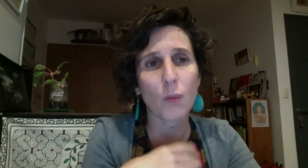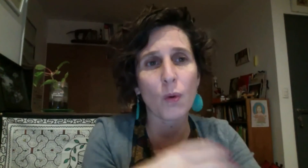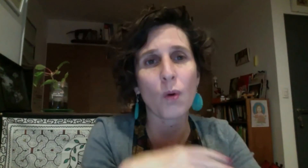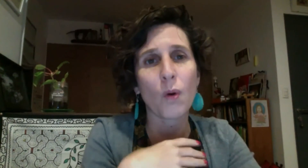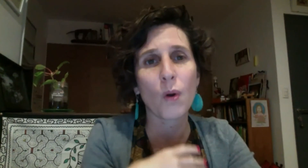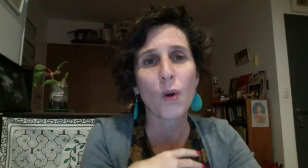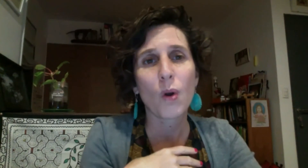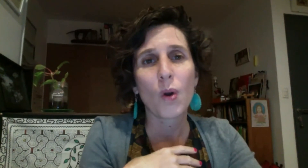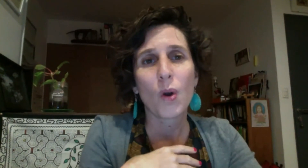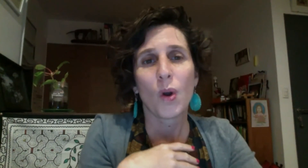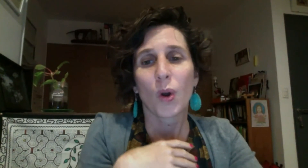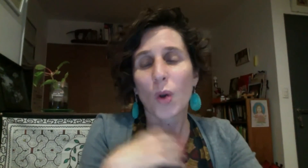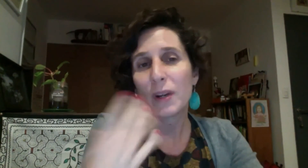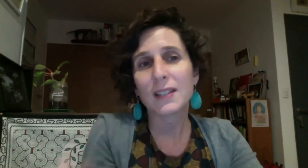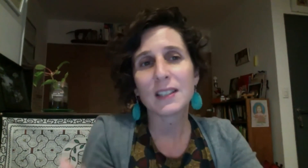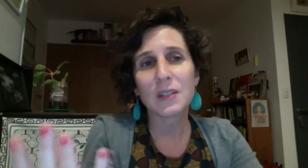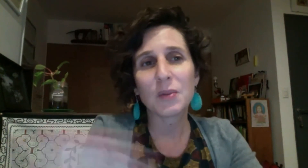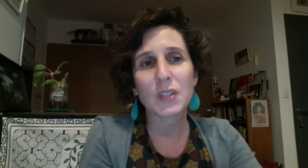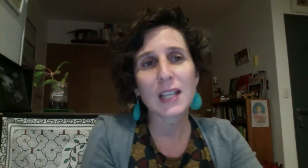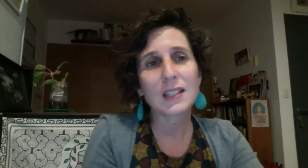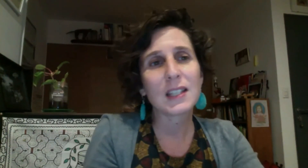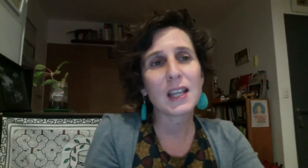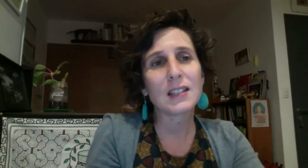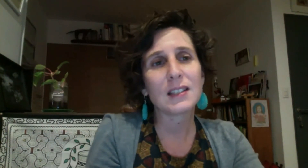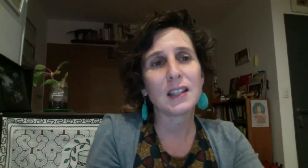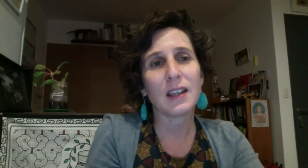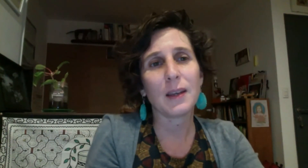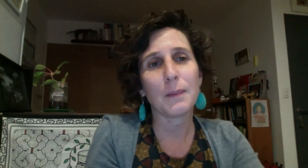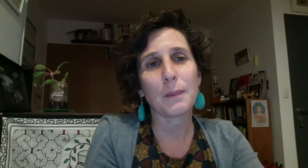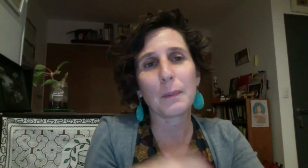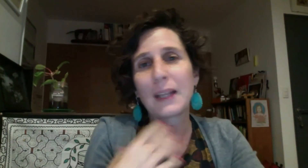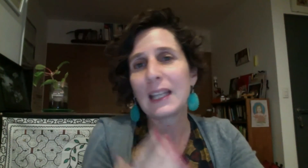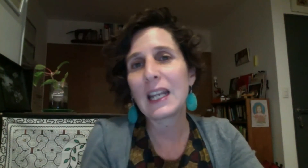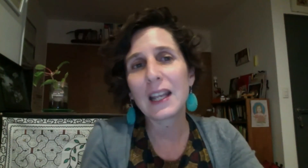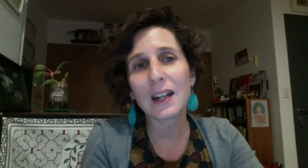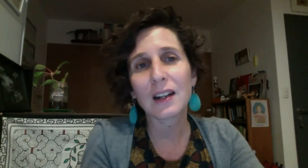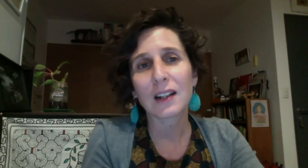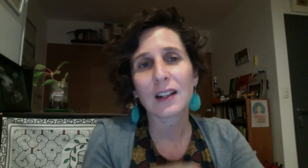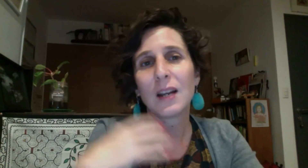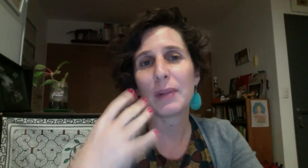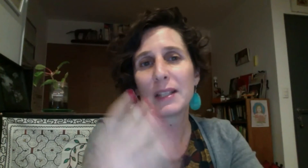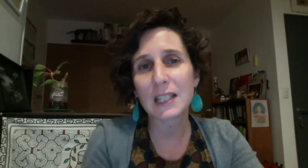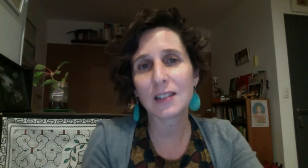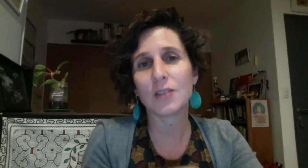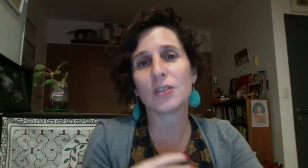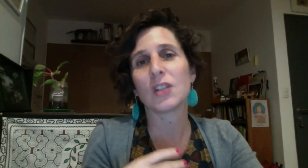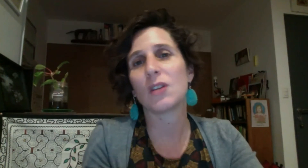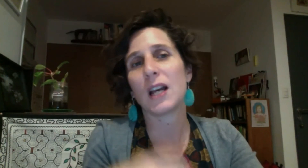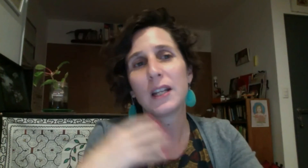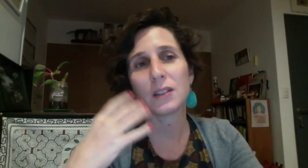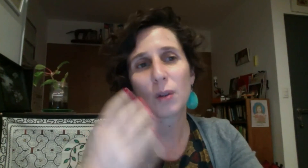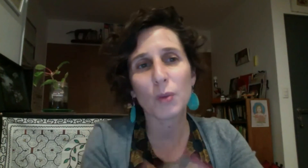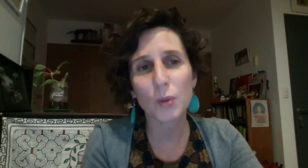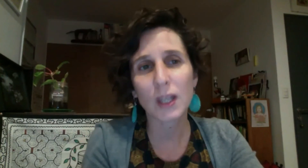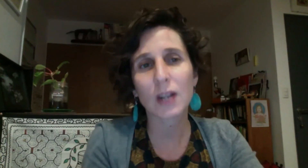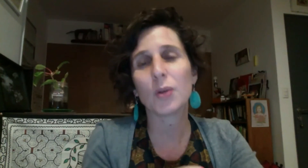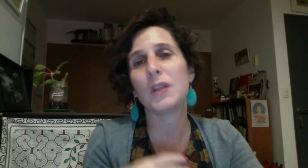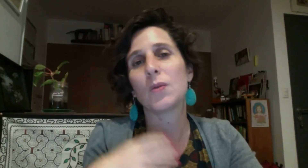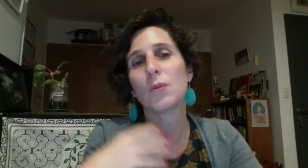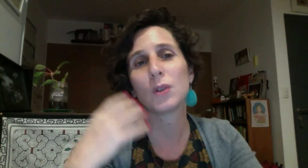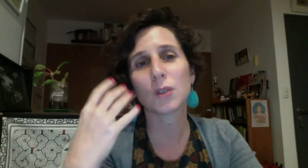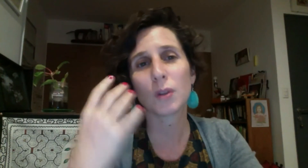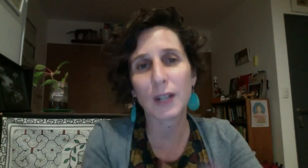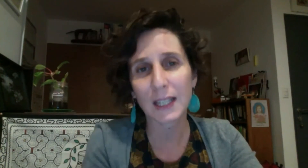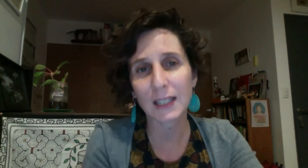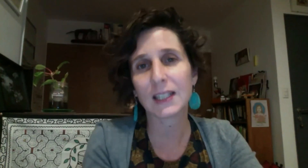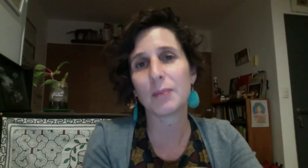es cómo en estas circunstancias mantener la presencia con los escolares, cómo cuidar los